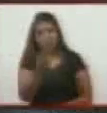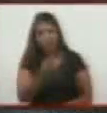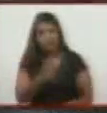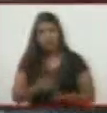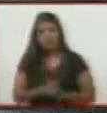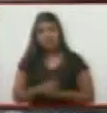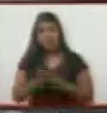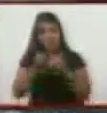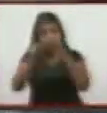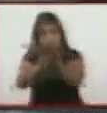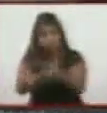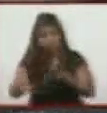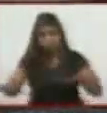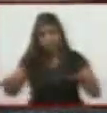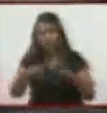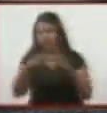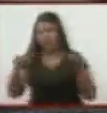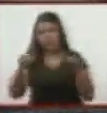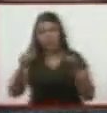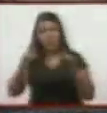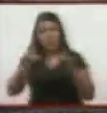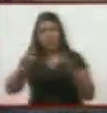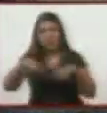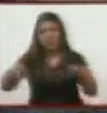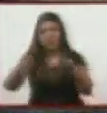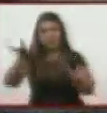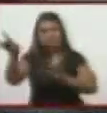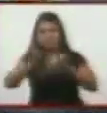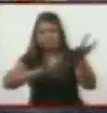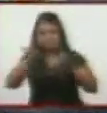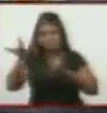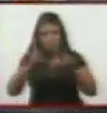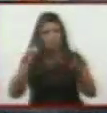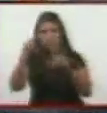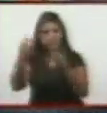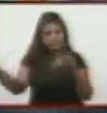desplegados en todos los puertos y aeropuertos del país con el objetivo de seguir atacando el tráfico.